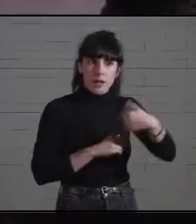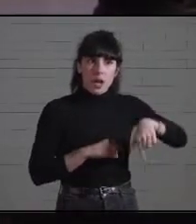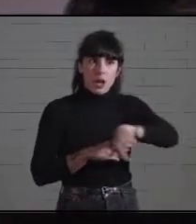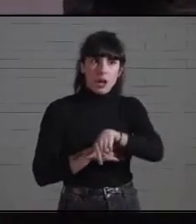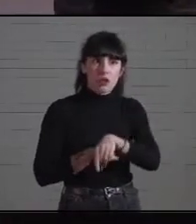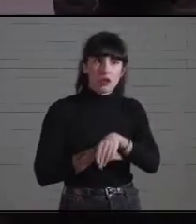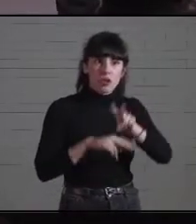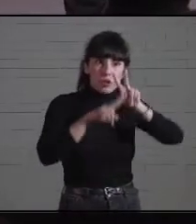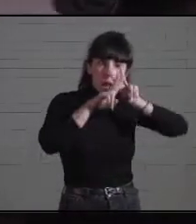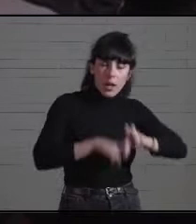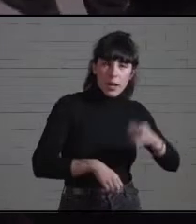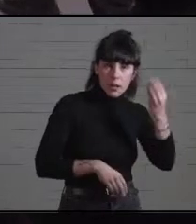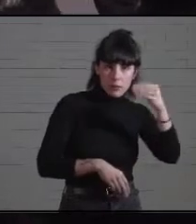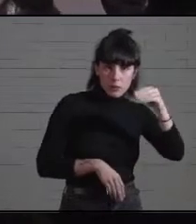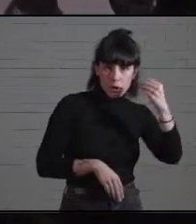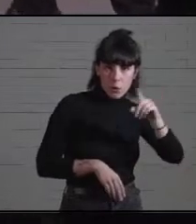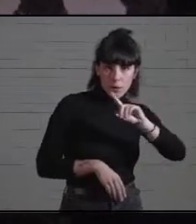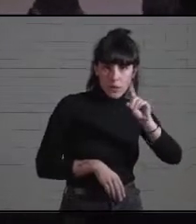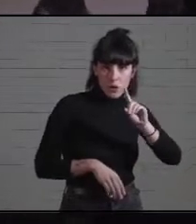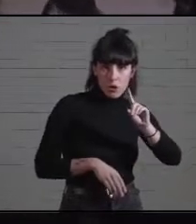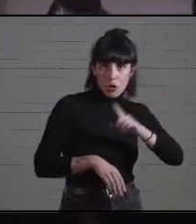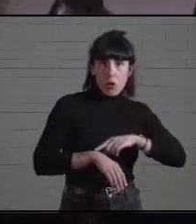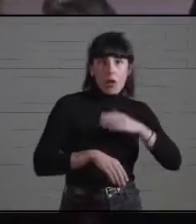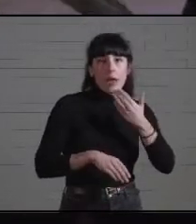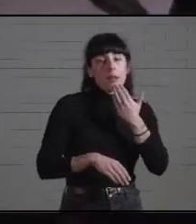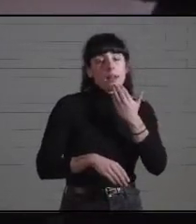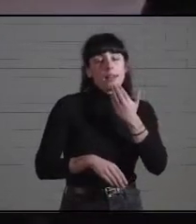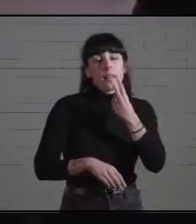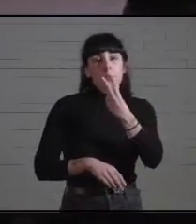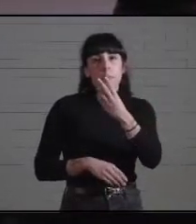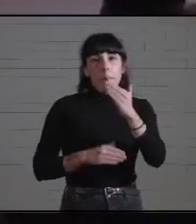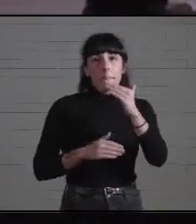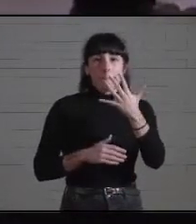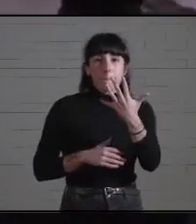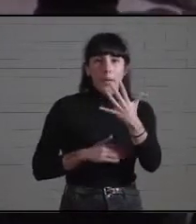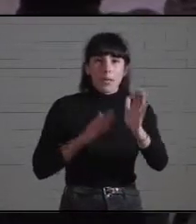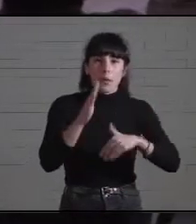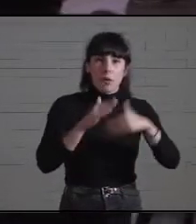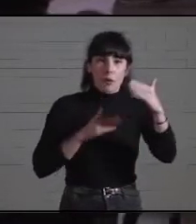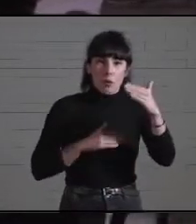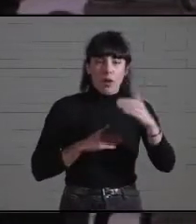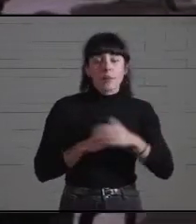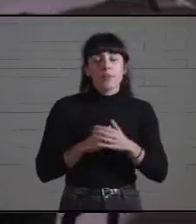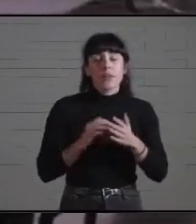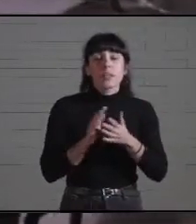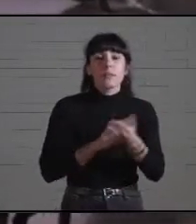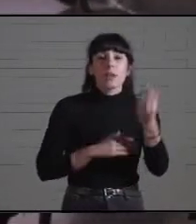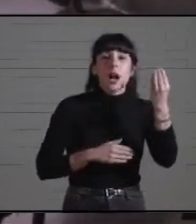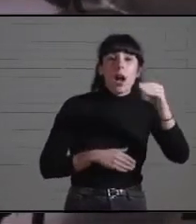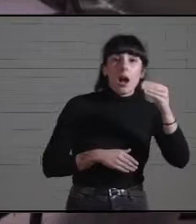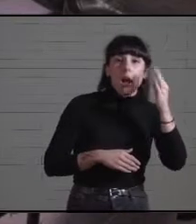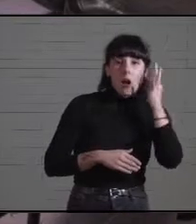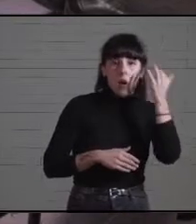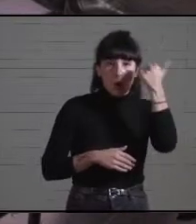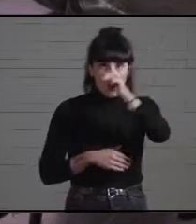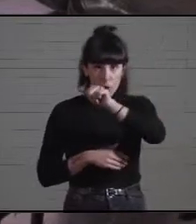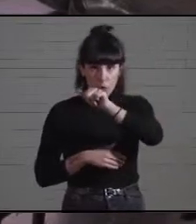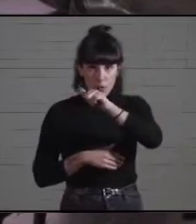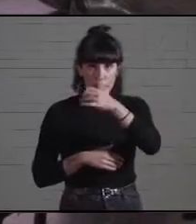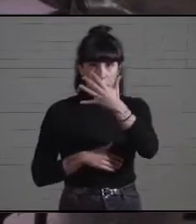menor edad, sino solamente a partir de los 25 años. Los y las jóvenes